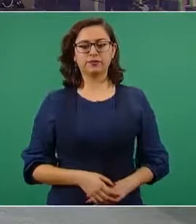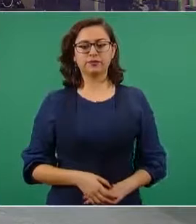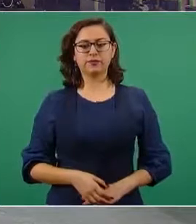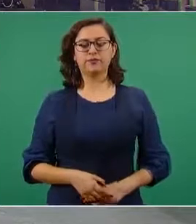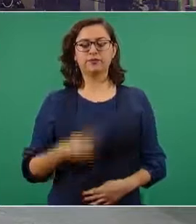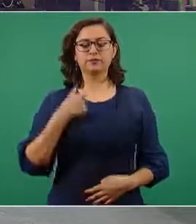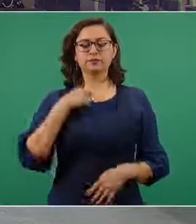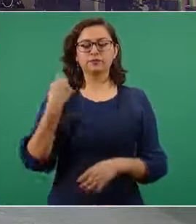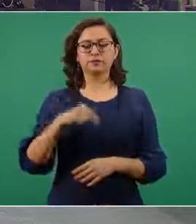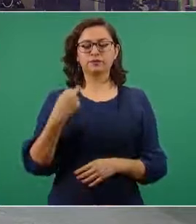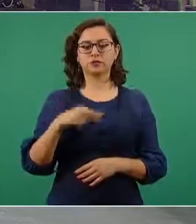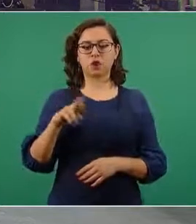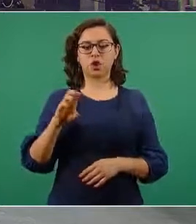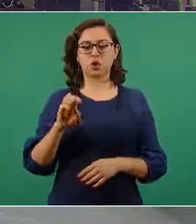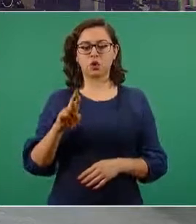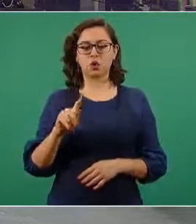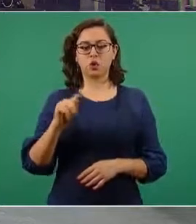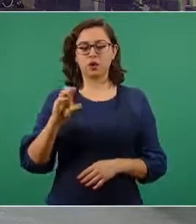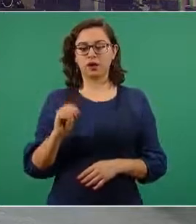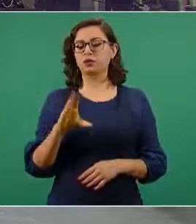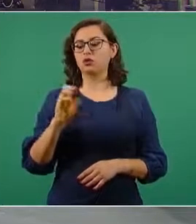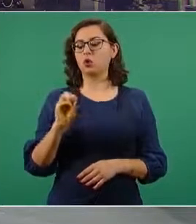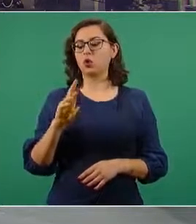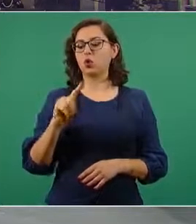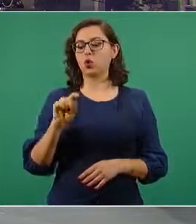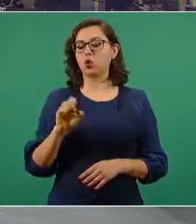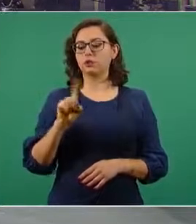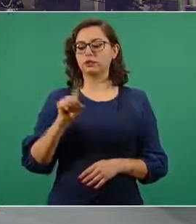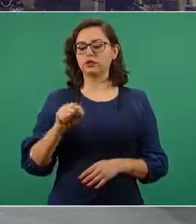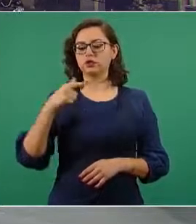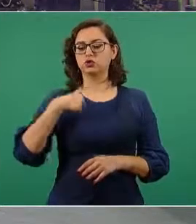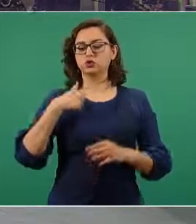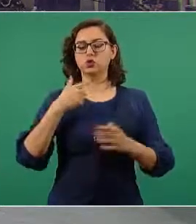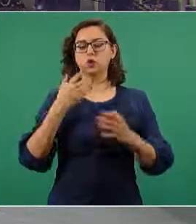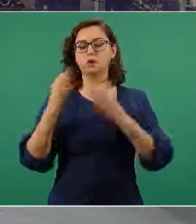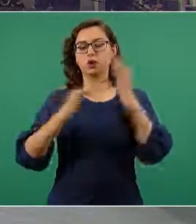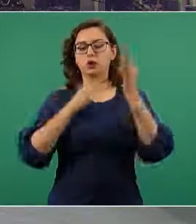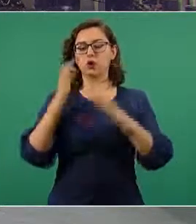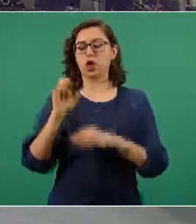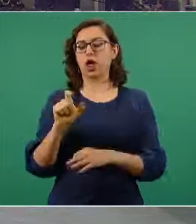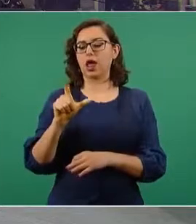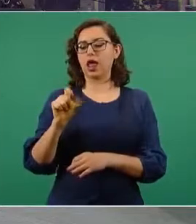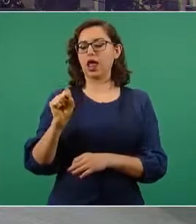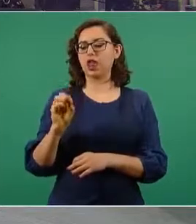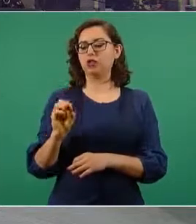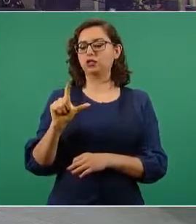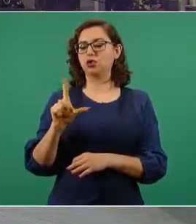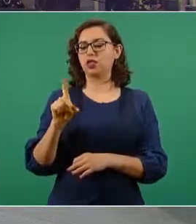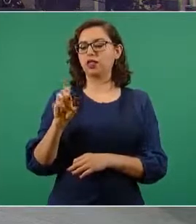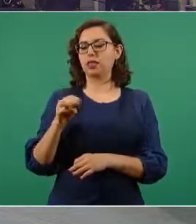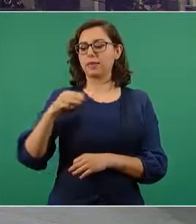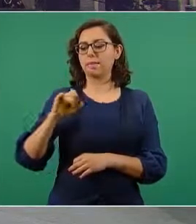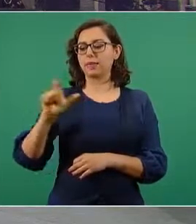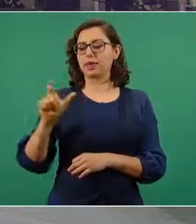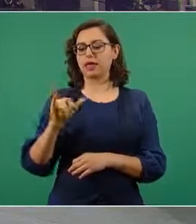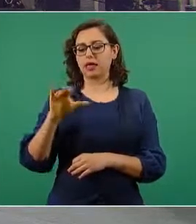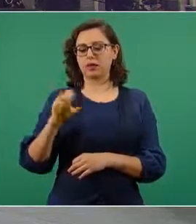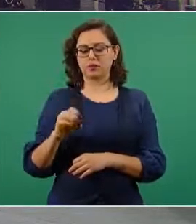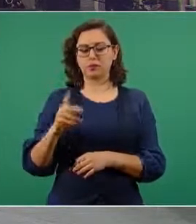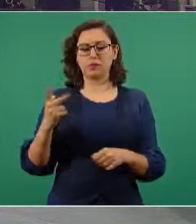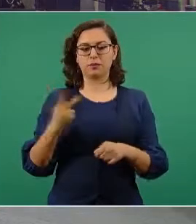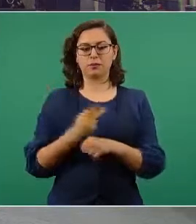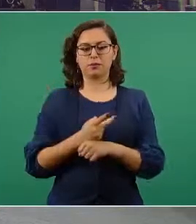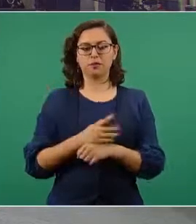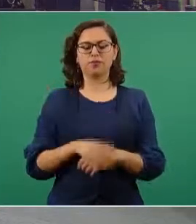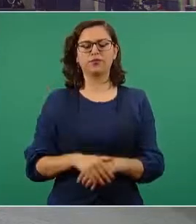Roberto Cortés del Sol de México. Esto que decía del órgano autónomo de la Comisión Federal de dotar de autonomía a Internet